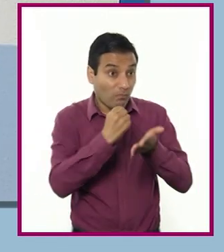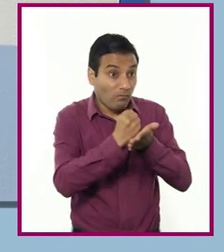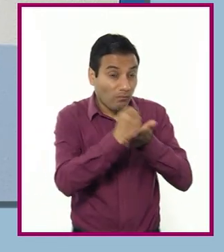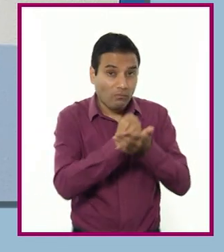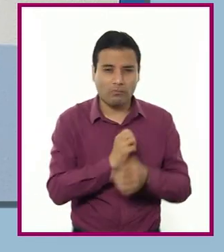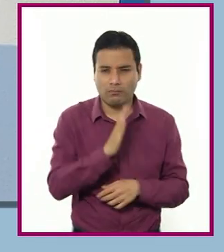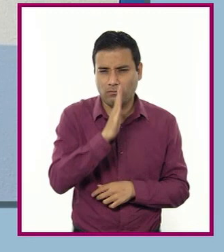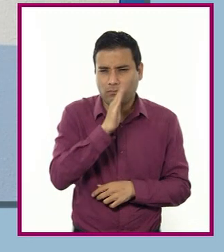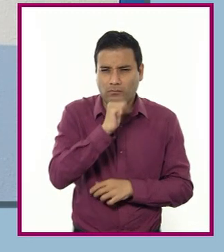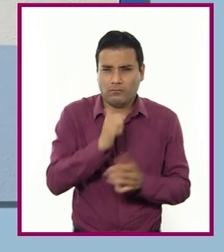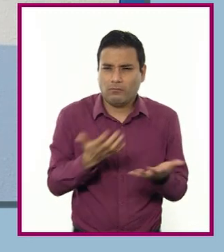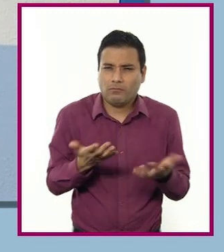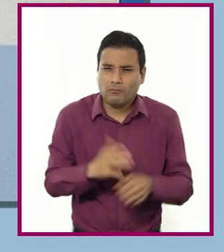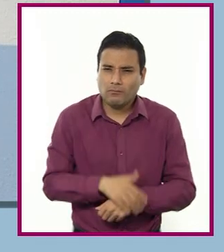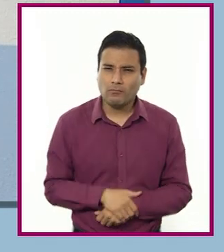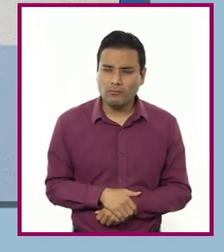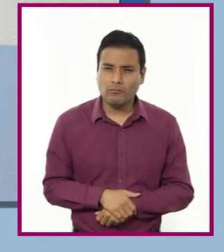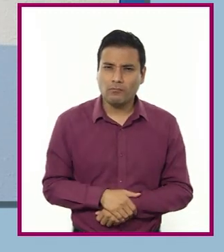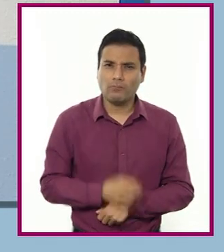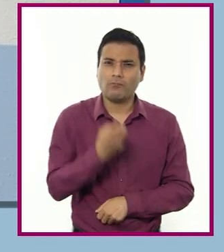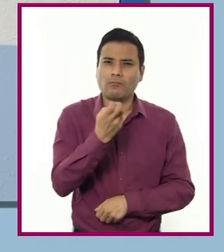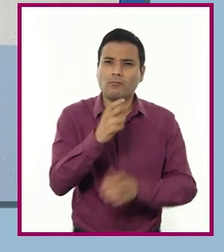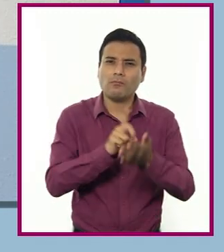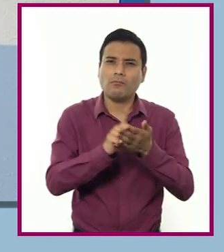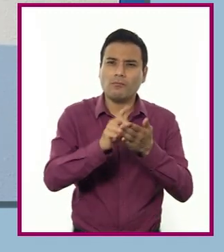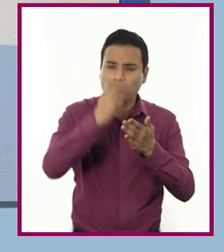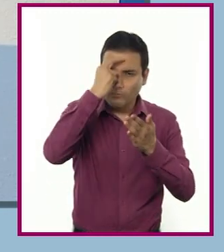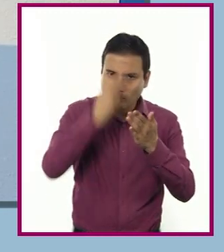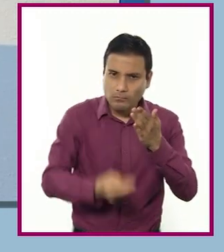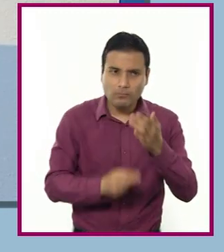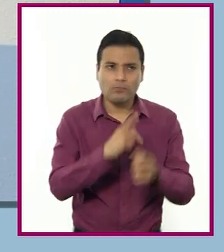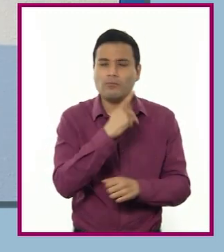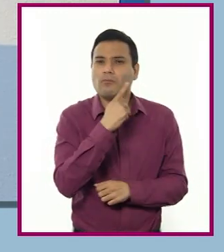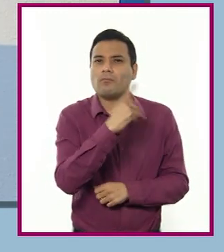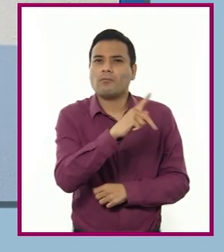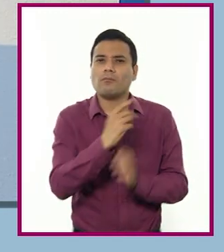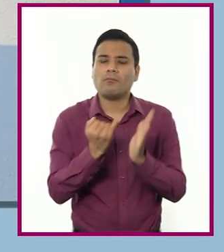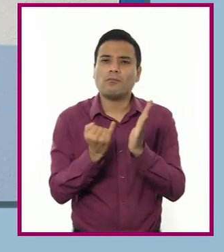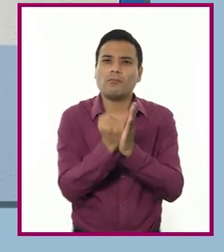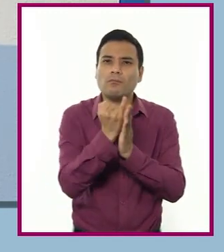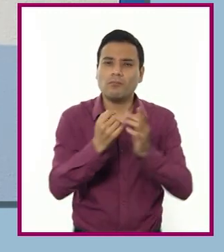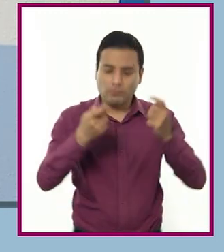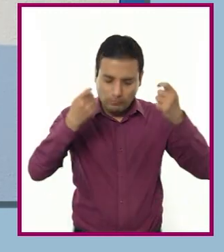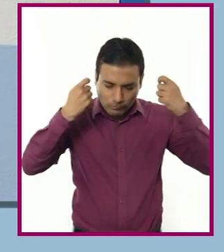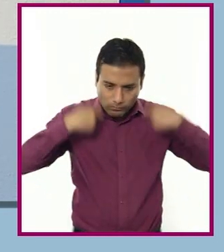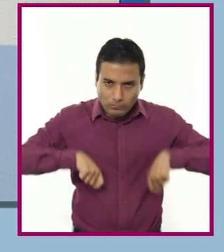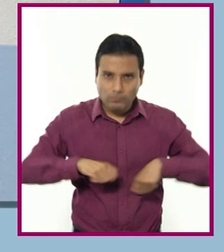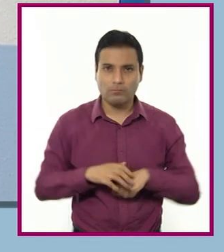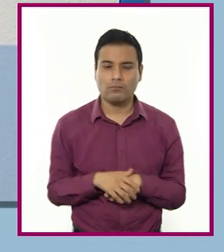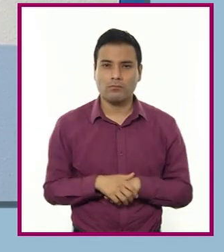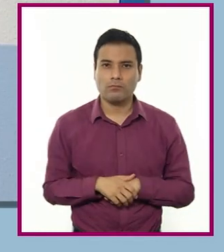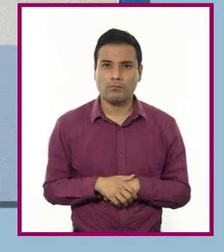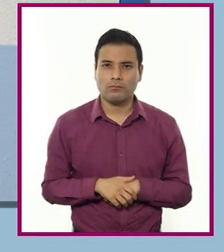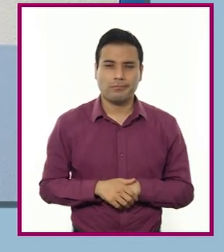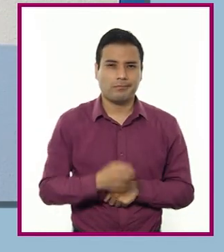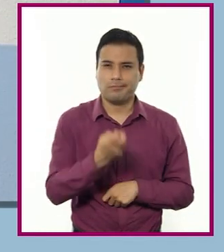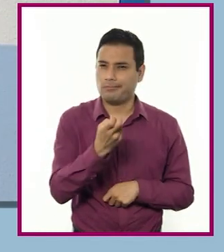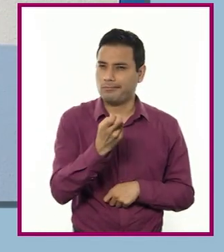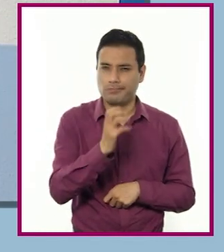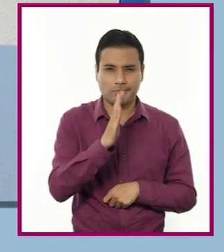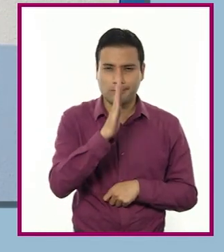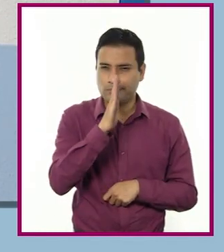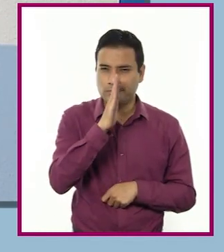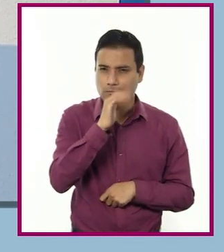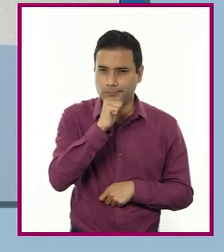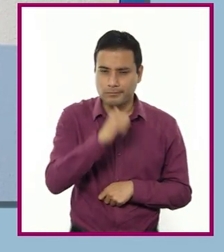forma, pues no solo se estaría violentando su derecho a decidir qué ponerse, sino también estarían condicionando